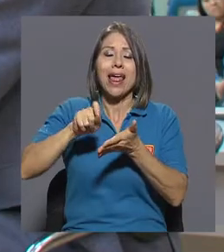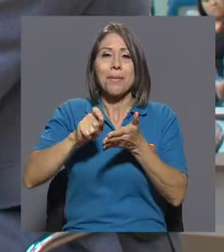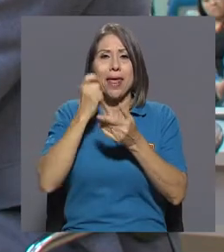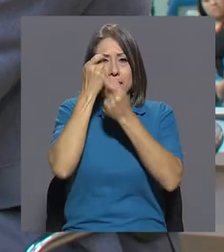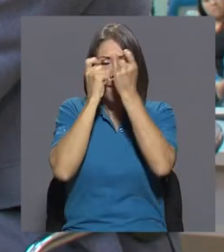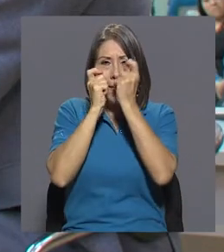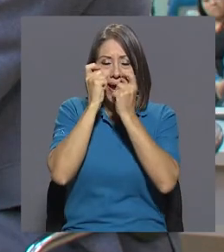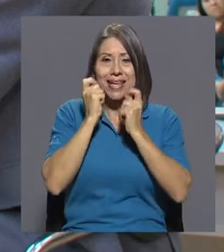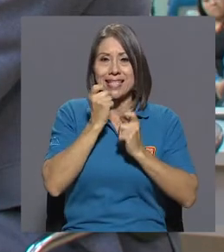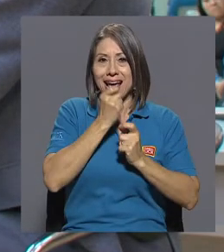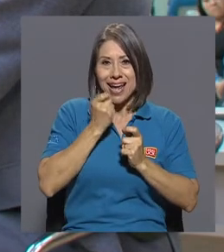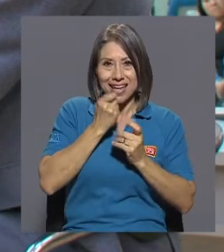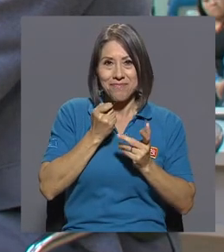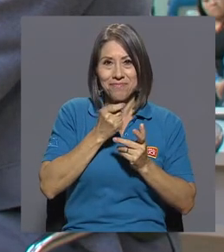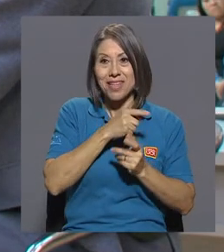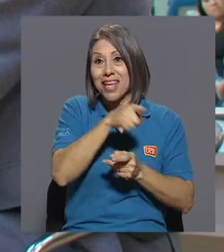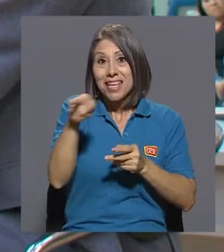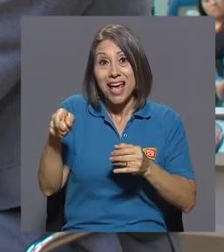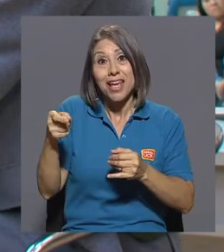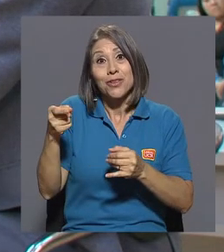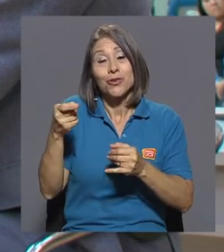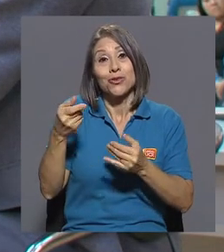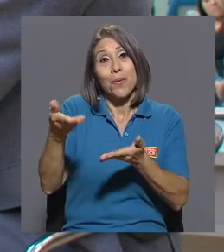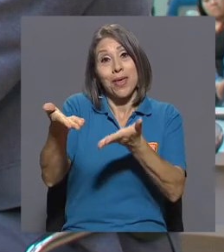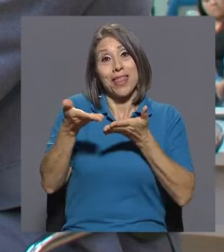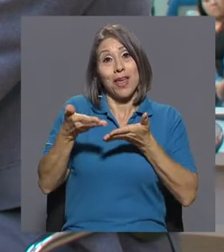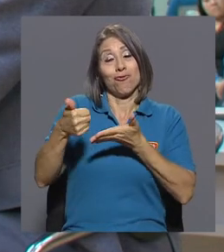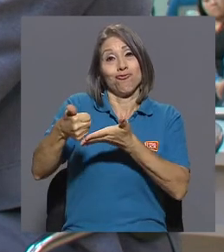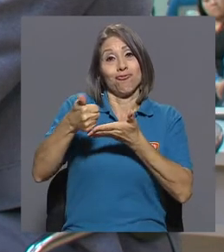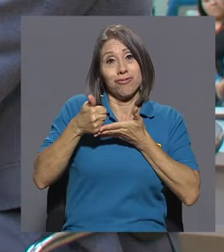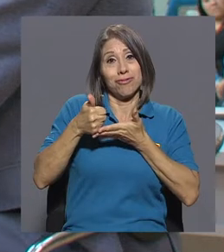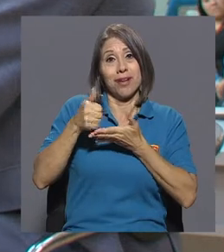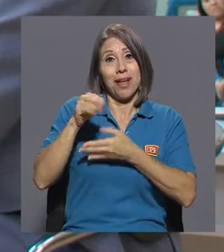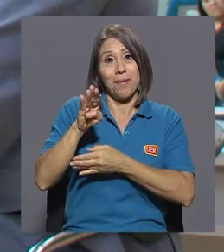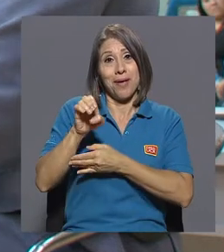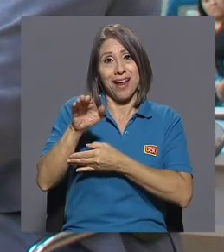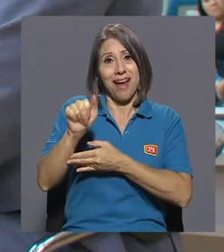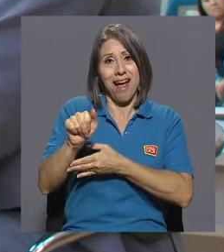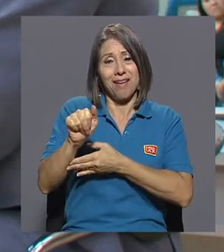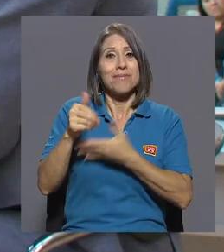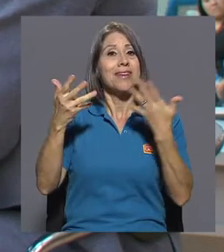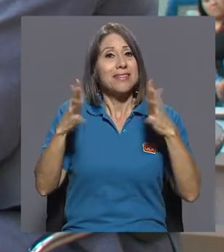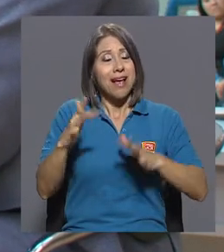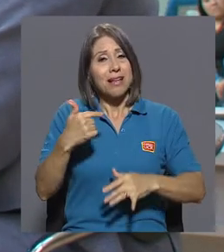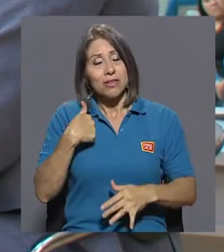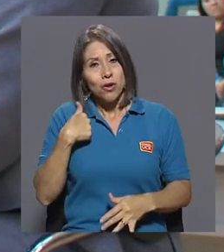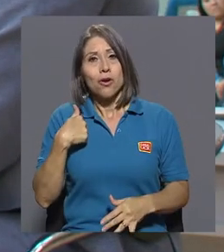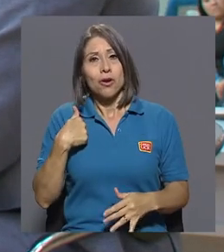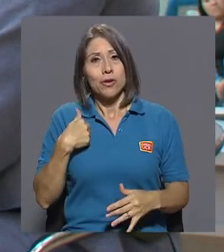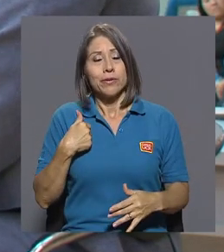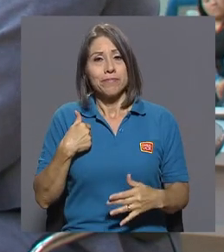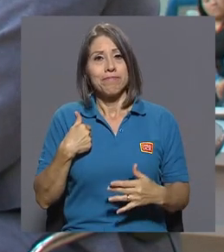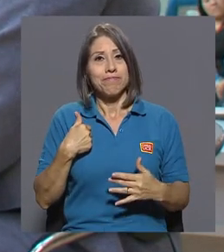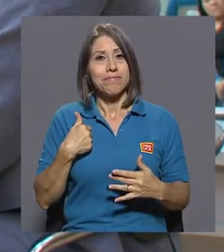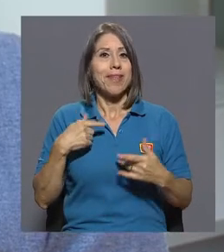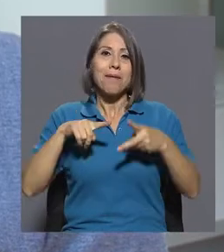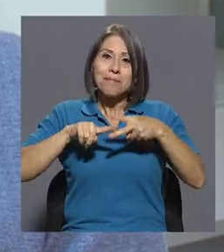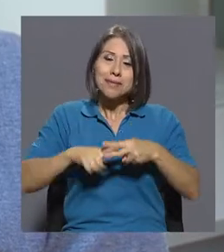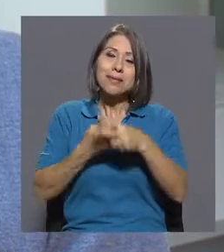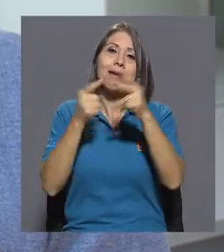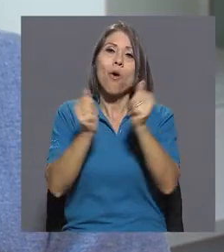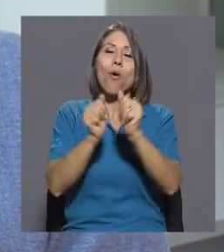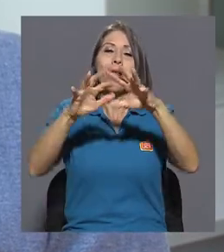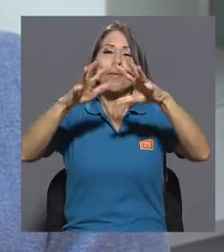me terminaron dando una beca y ahí fue donde digamos que ya yo entré en el mundo de maquillaje. Pero